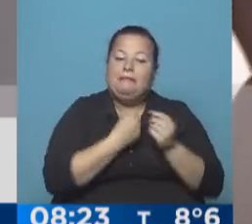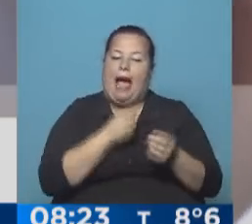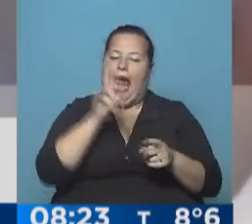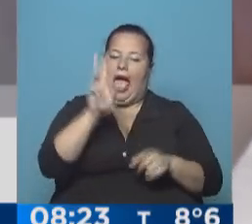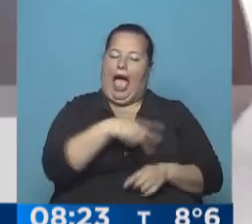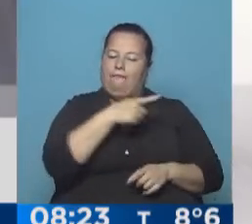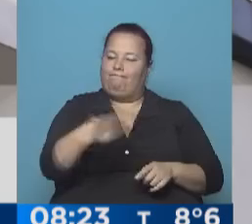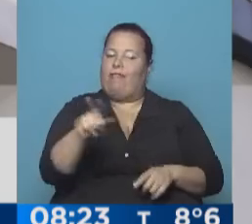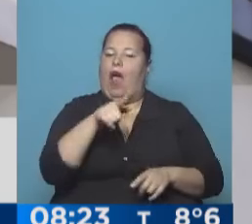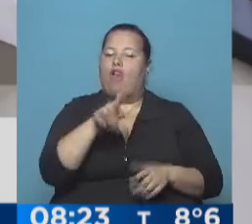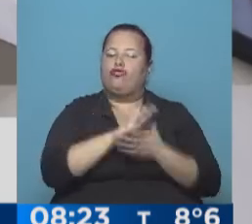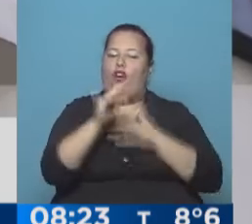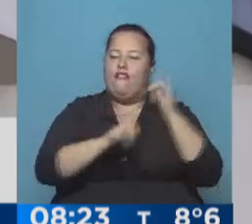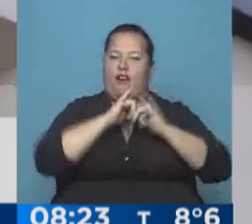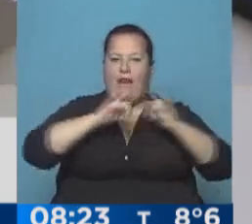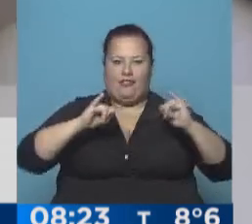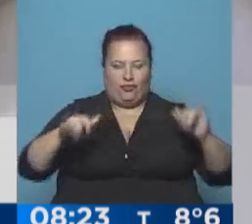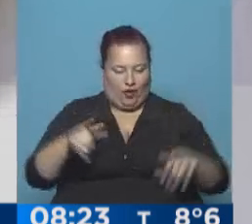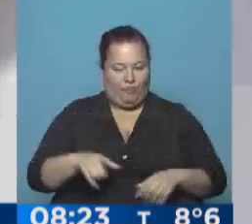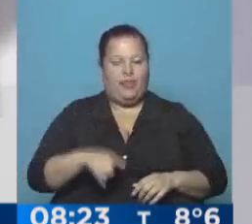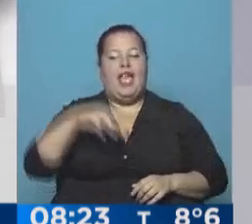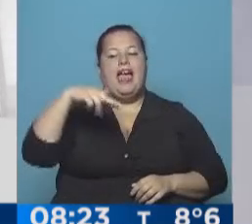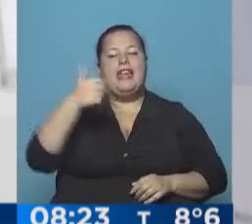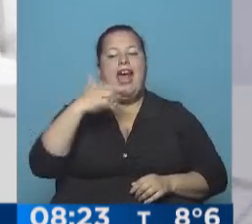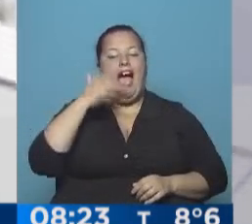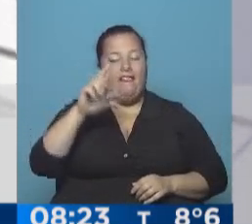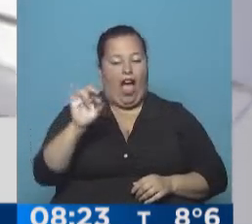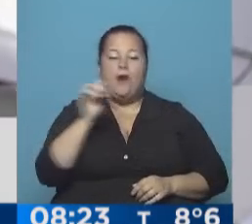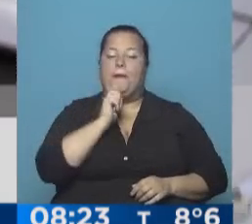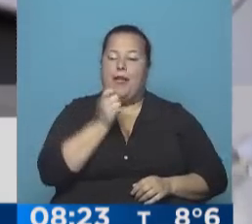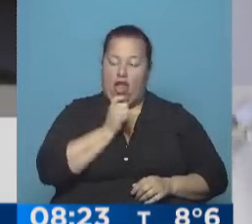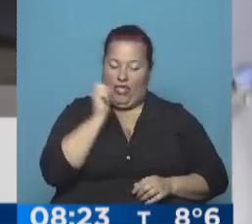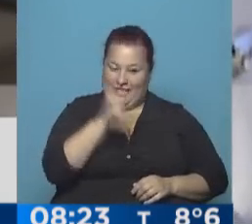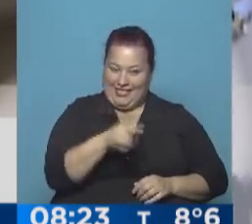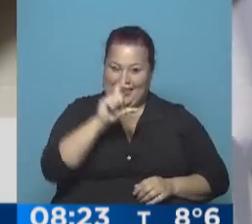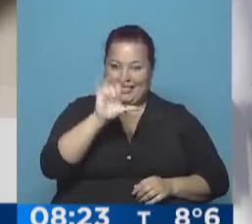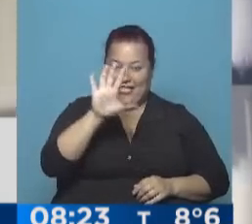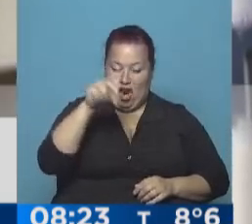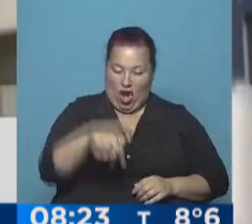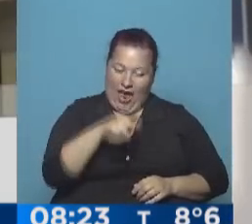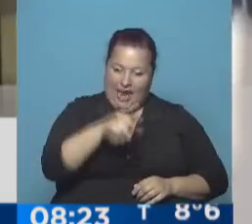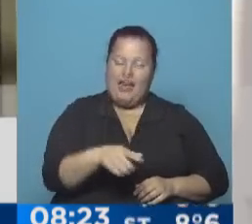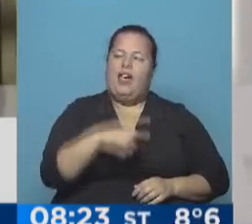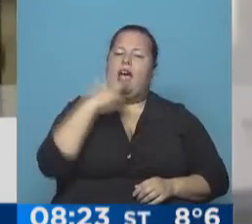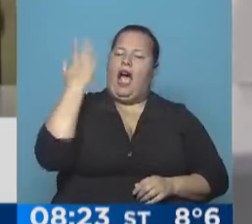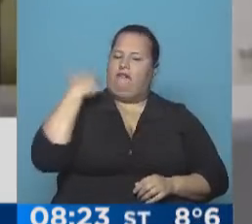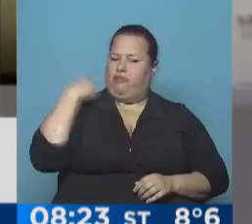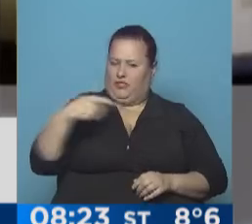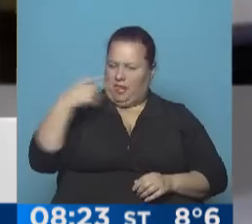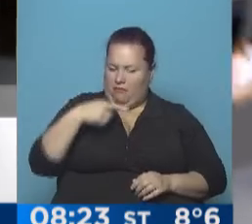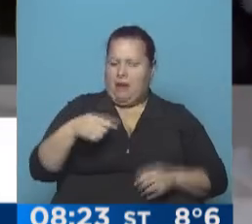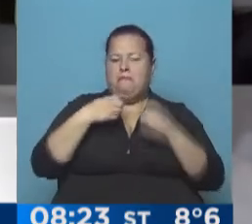censurar la información que difunden Roberto Navarro periodista de esa cadena de noticias hace semanas